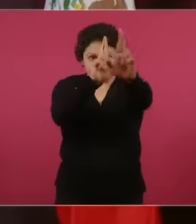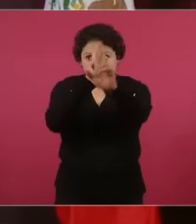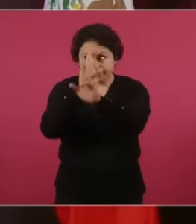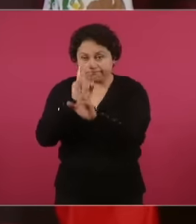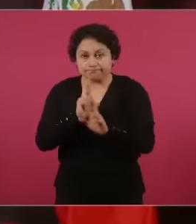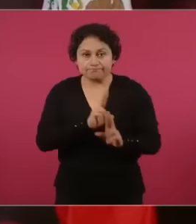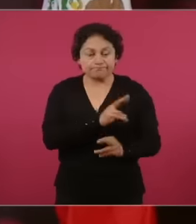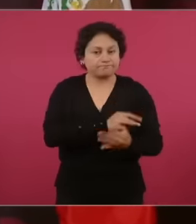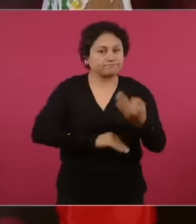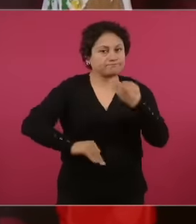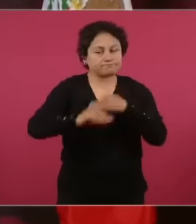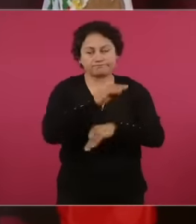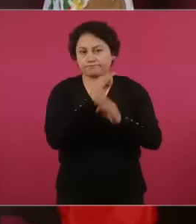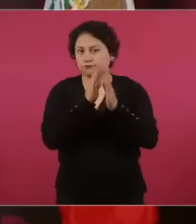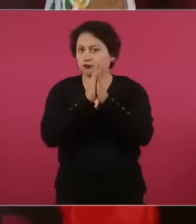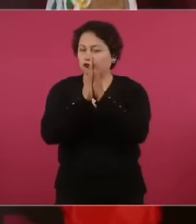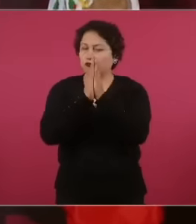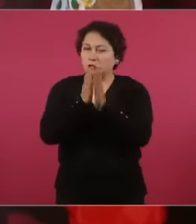Si se pueden,